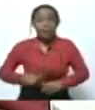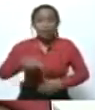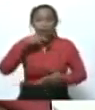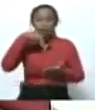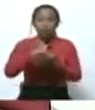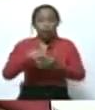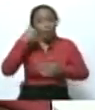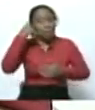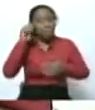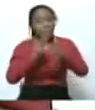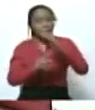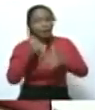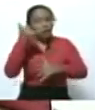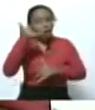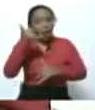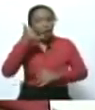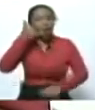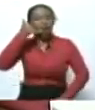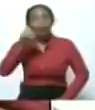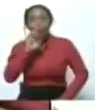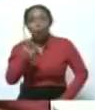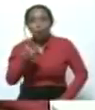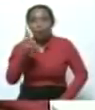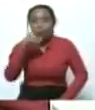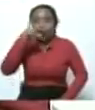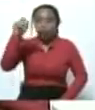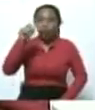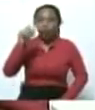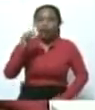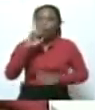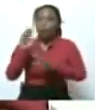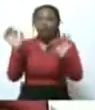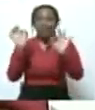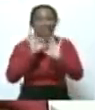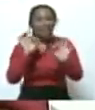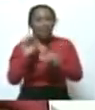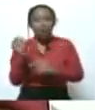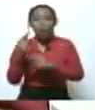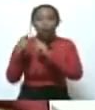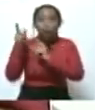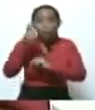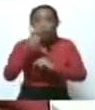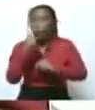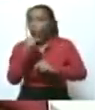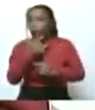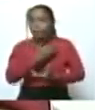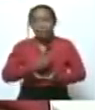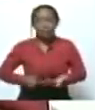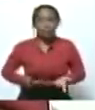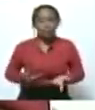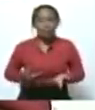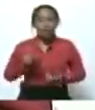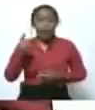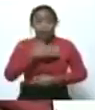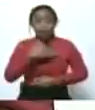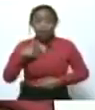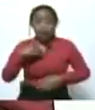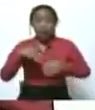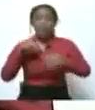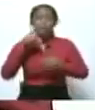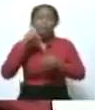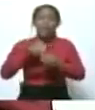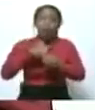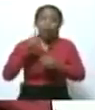que le va a responder Nicolás Maduro. No le va a responder más nadie. Si ellos quieren petróleo venezolano, tienen que